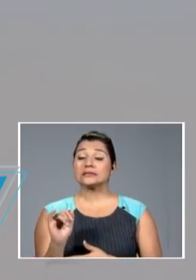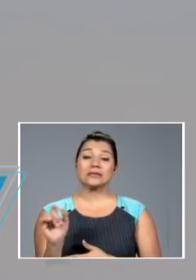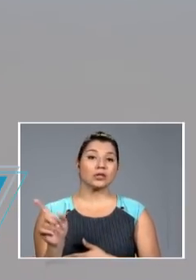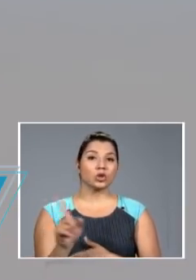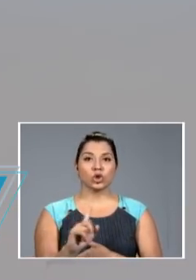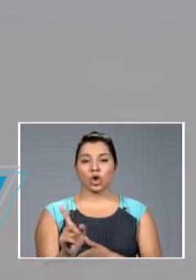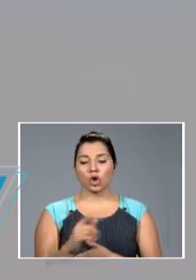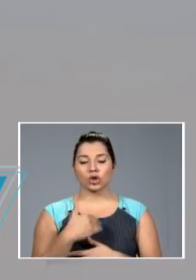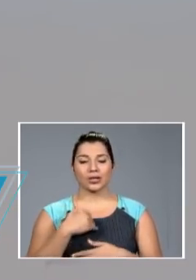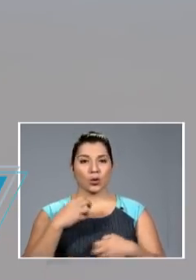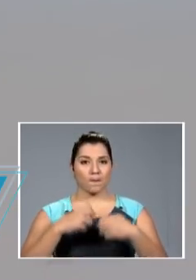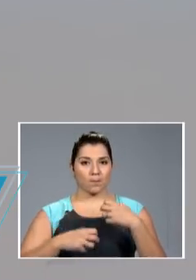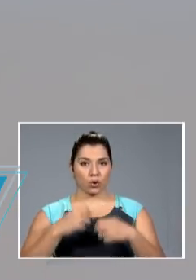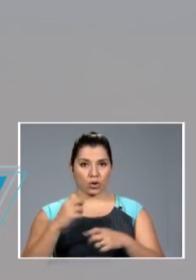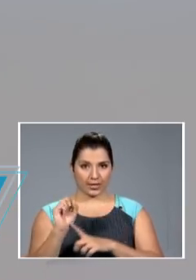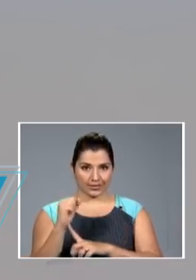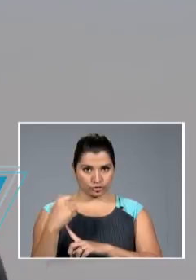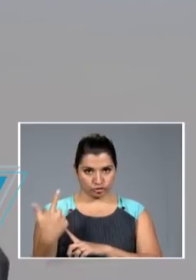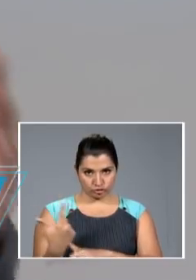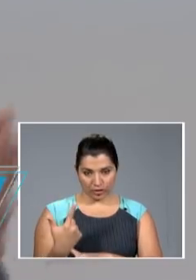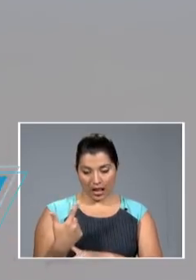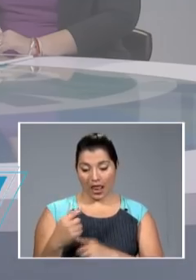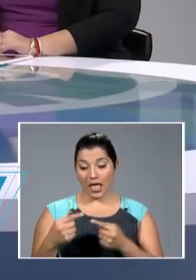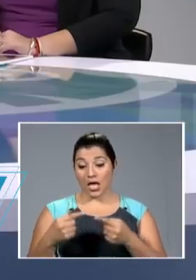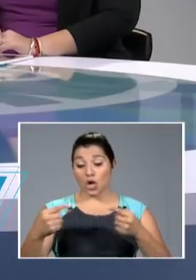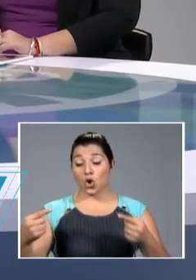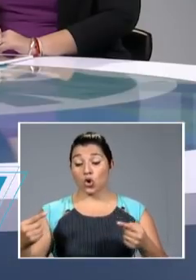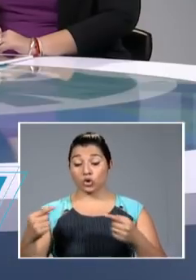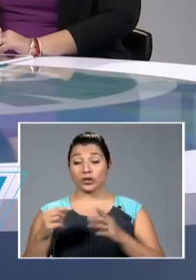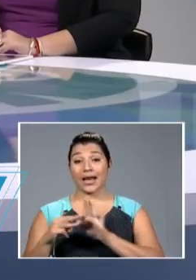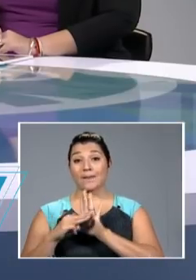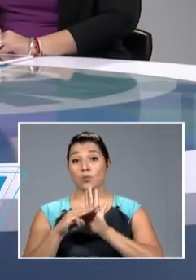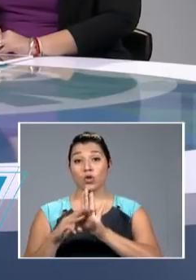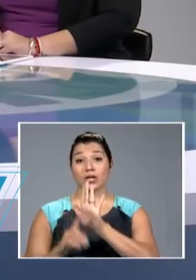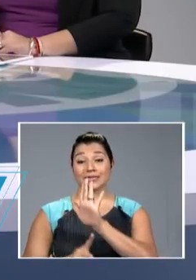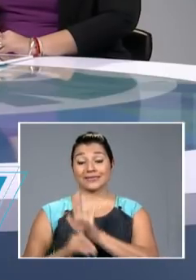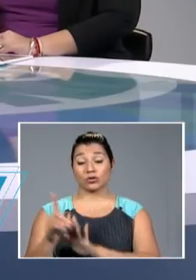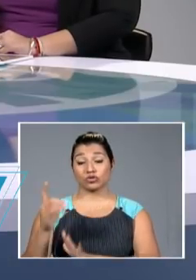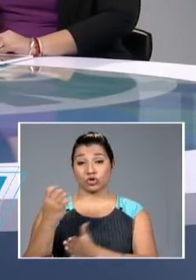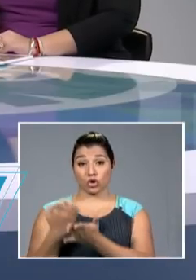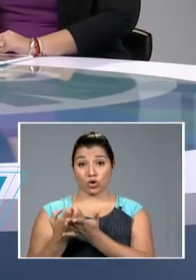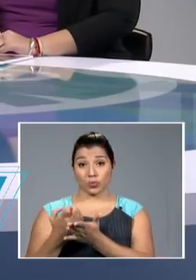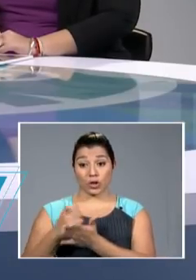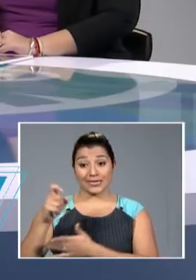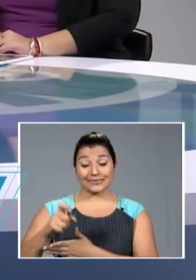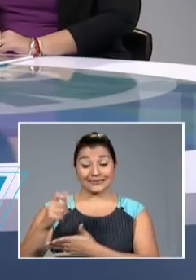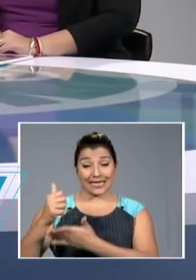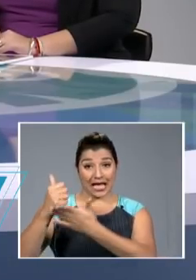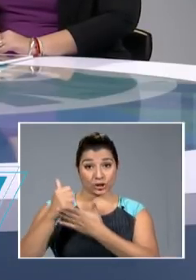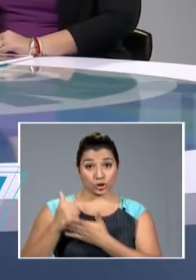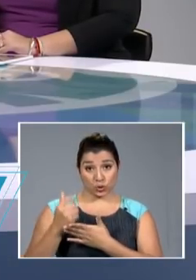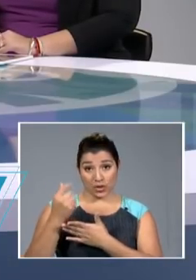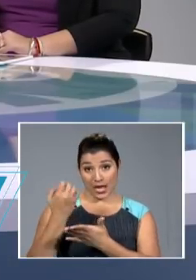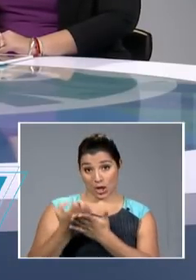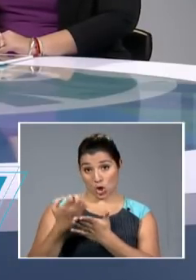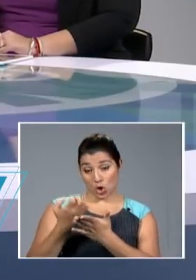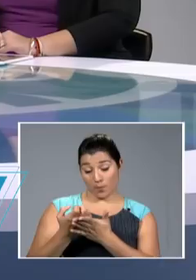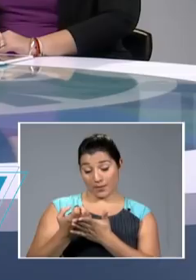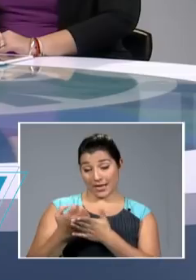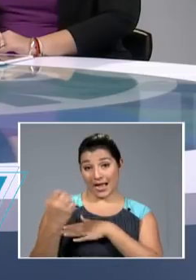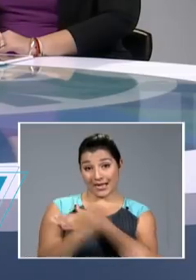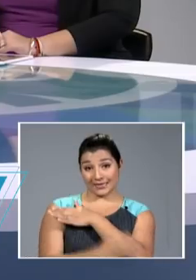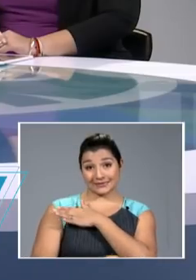social que va contra el modelo de desarrollo económico que requiere de la inversión extranjera y contra el modelo